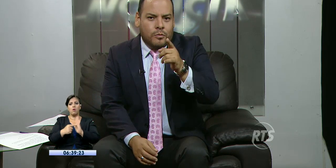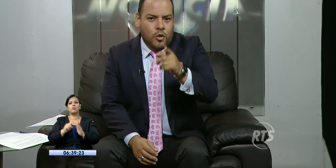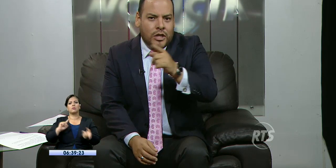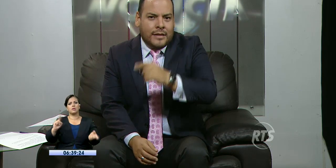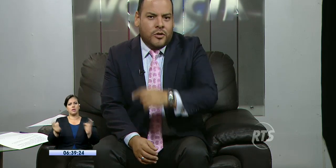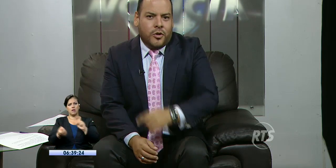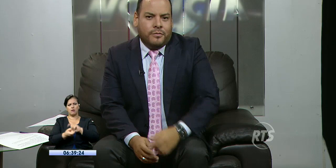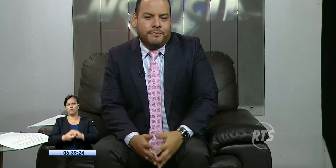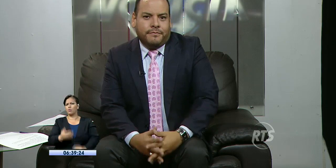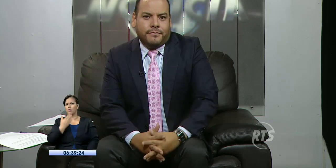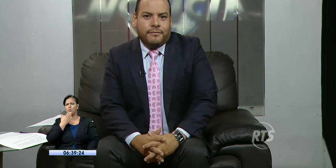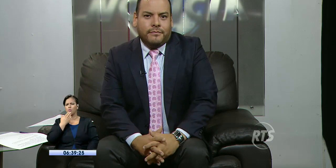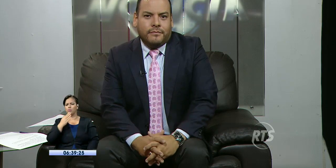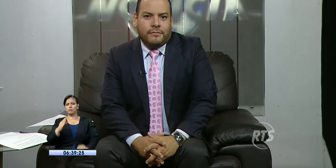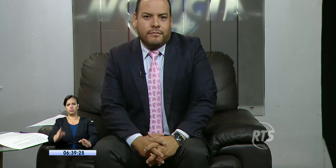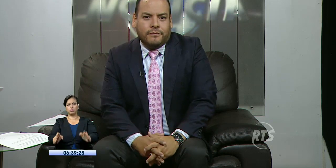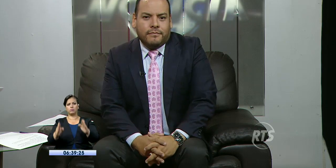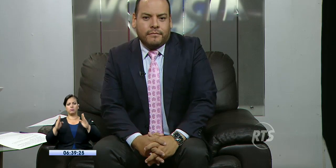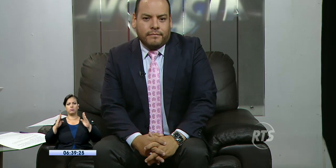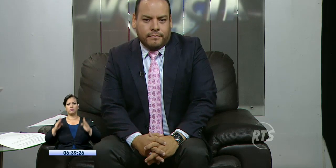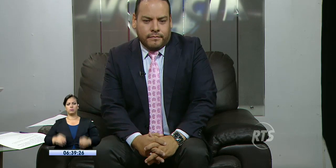Prestemos mucha atención.